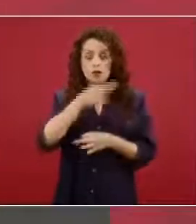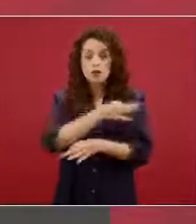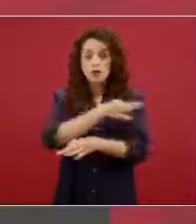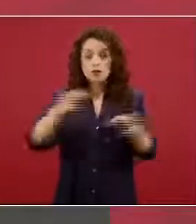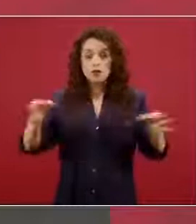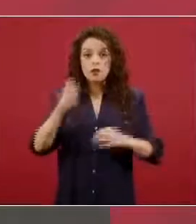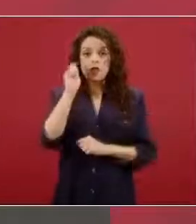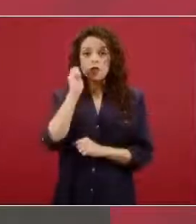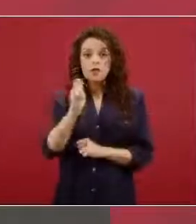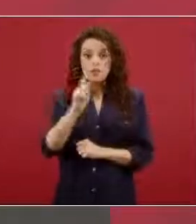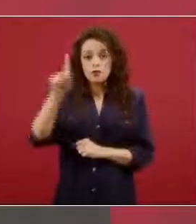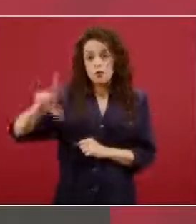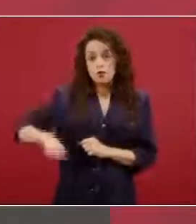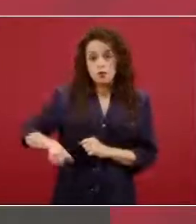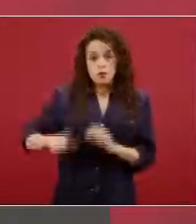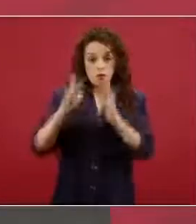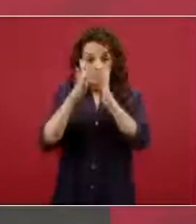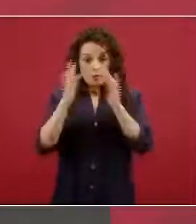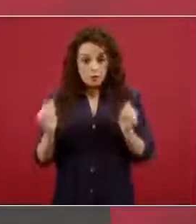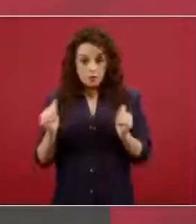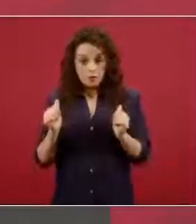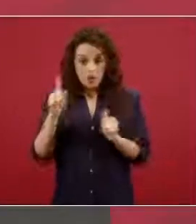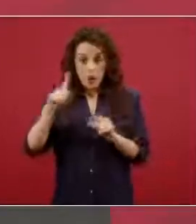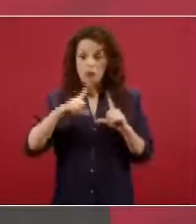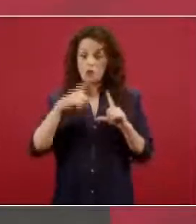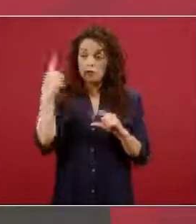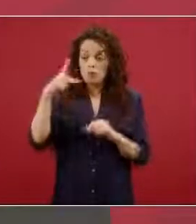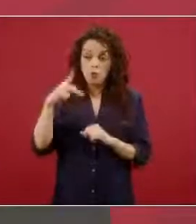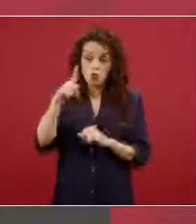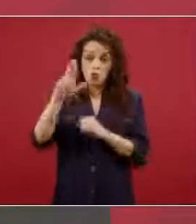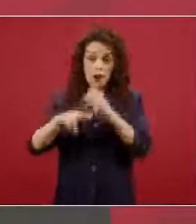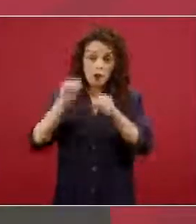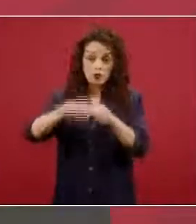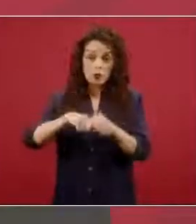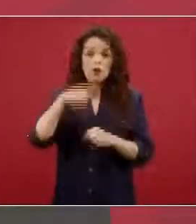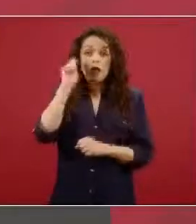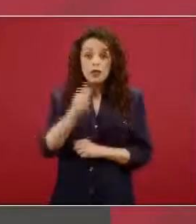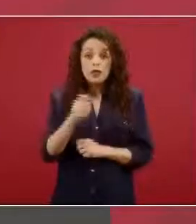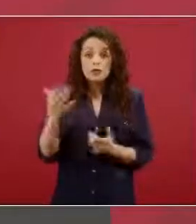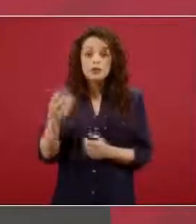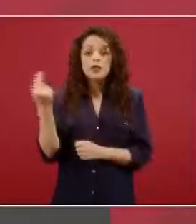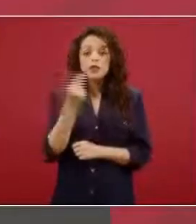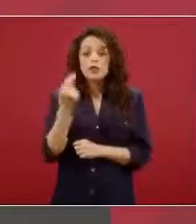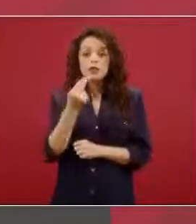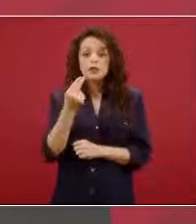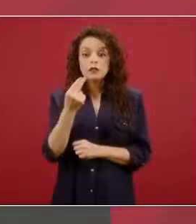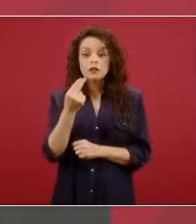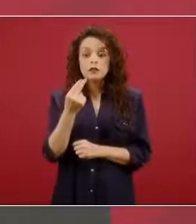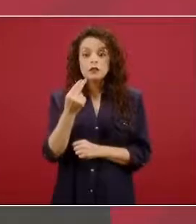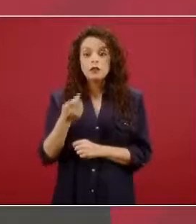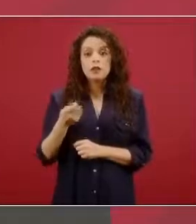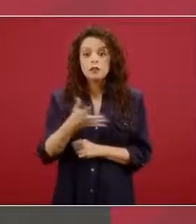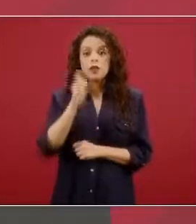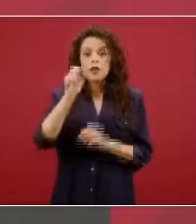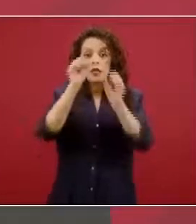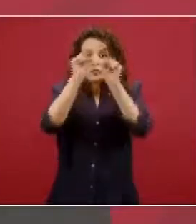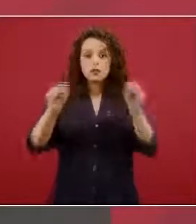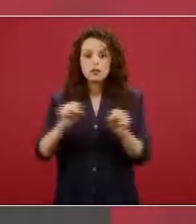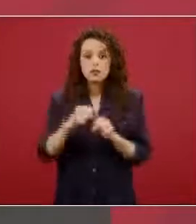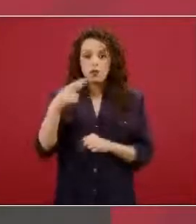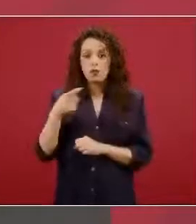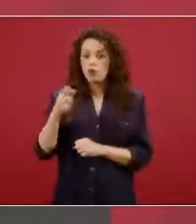nueva disposición del gobierno francés, el gobierno nacional, de establecer un mecanismo de toque de queda por